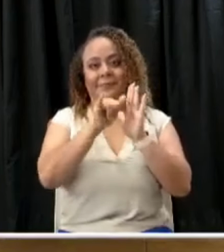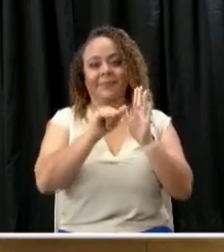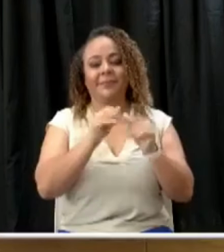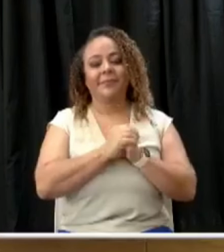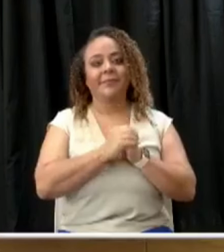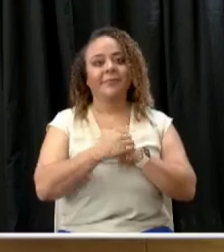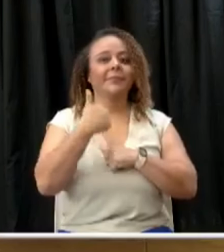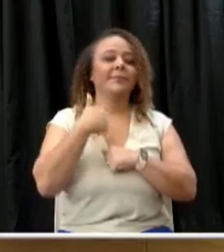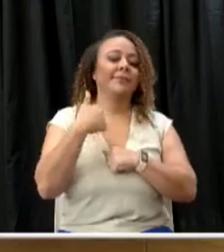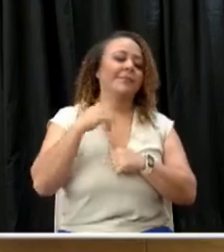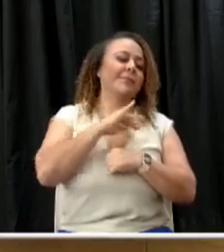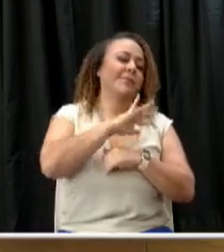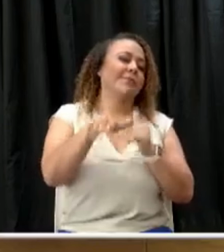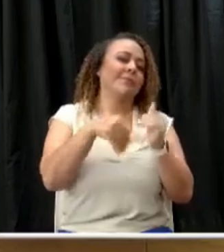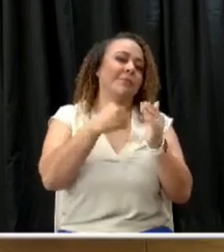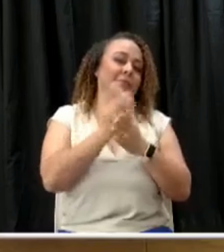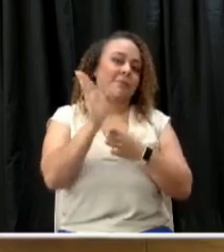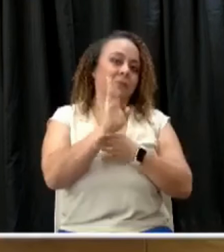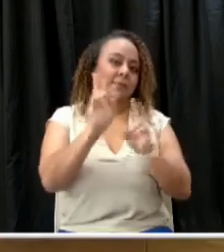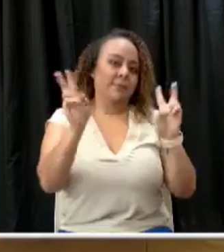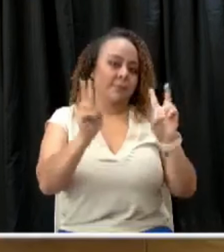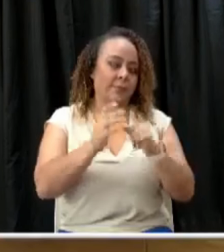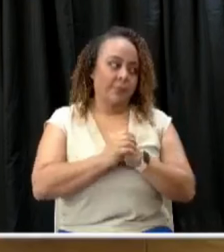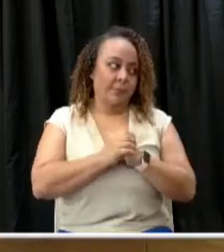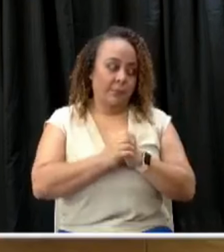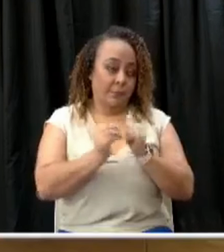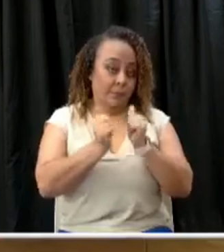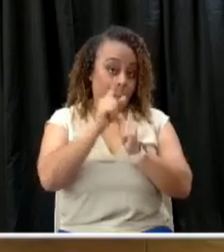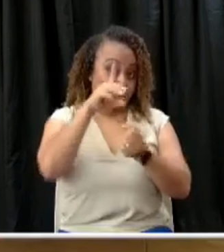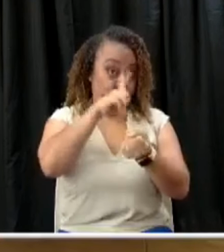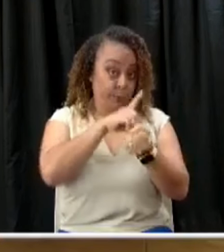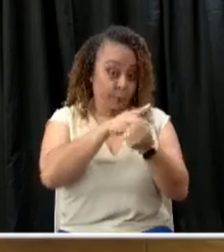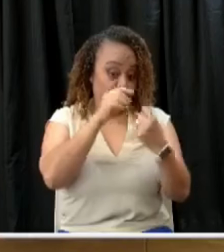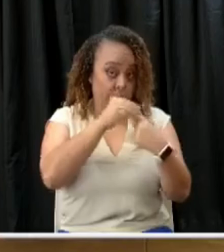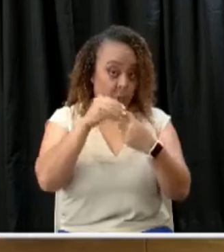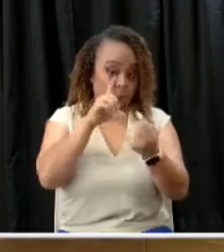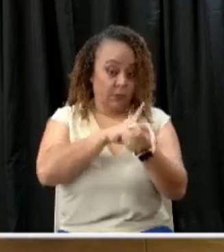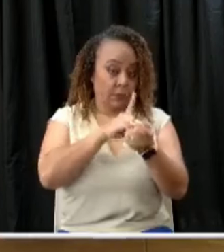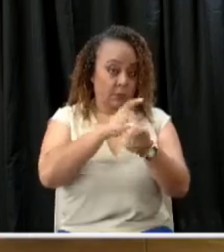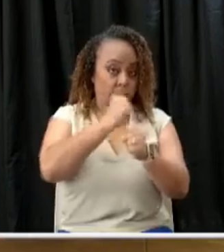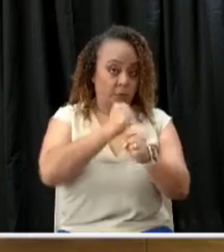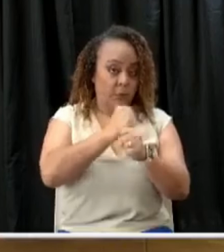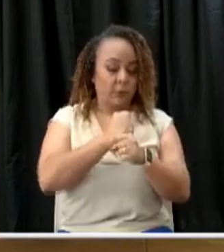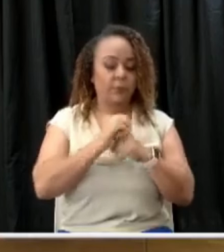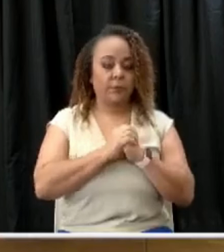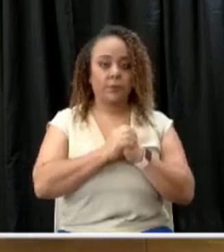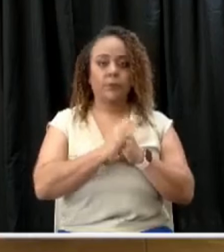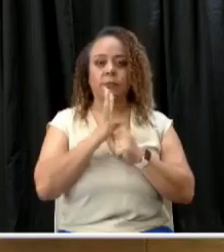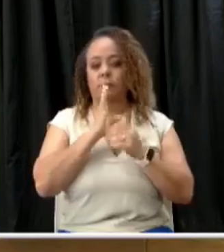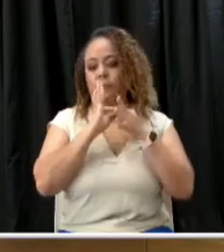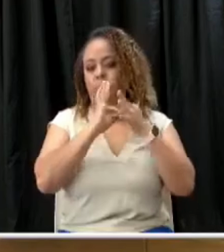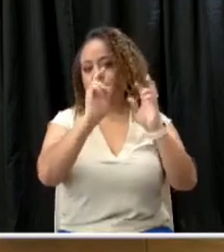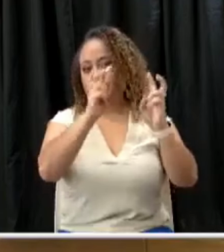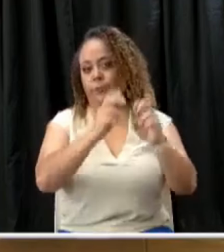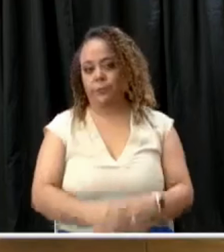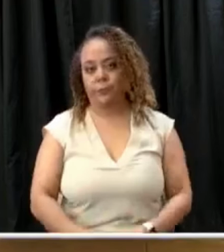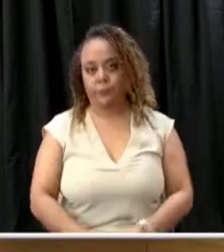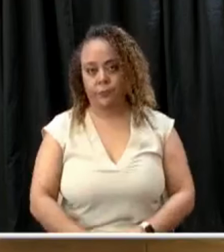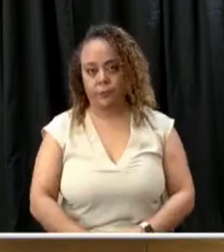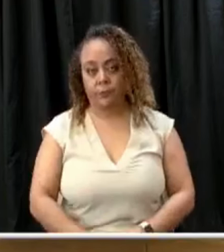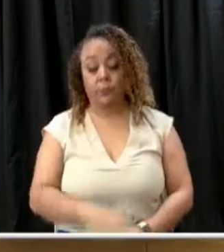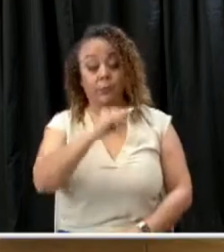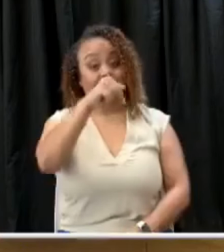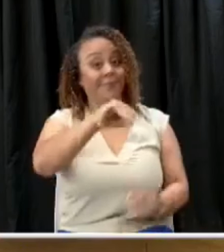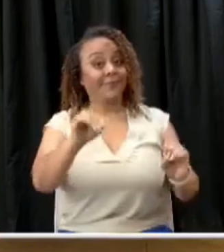donde tenemos toda una transmisión en vivo con un médico especialista en medicina del trabajo que nos habla sobre este tema. Y en